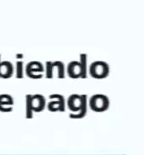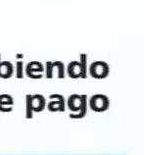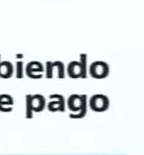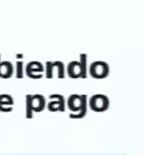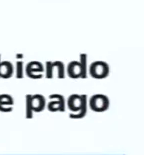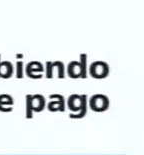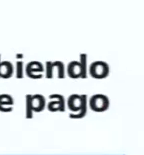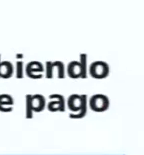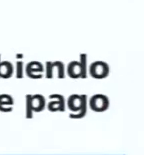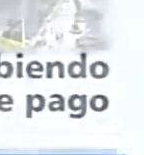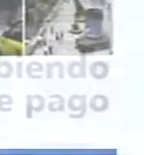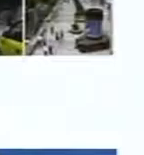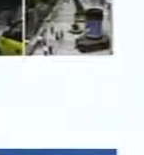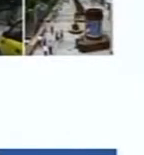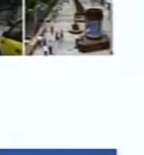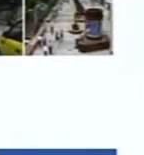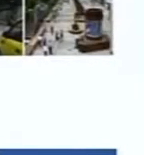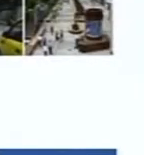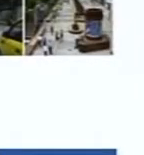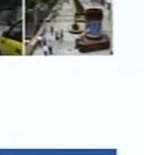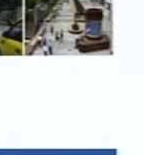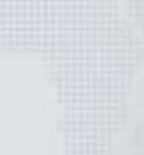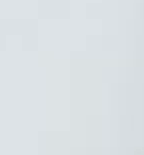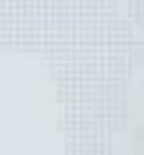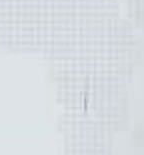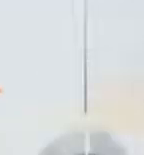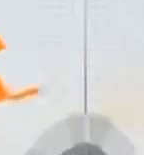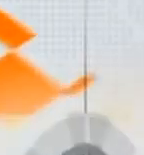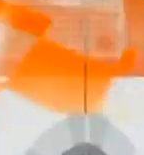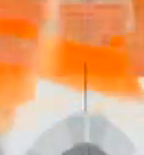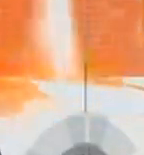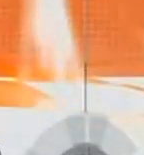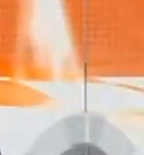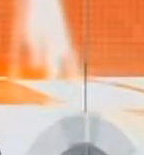al día con Cali, porque en Cali, hoy sí paga pagar.